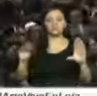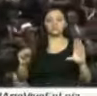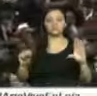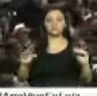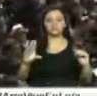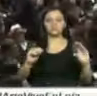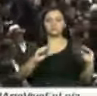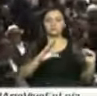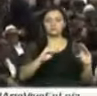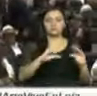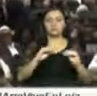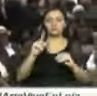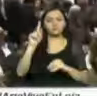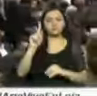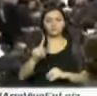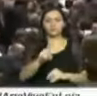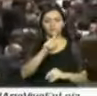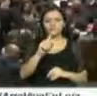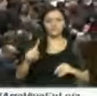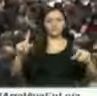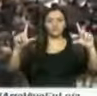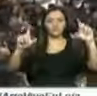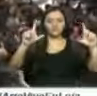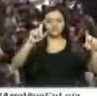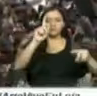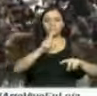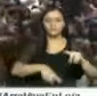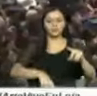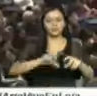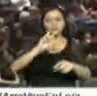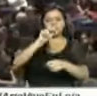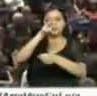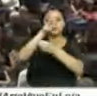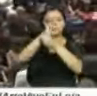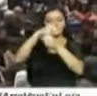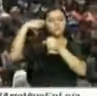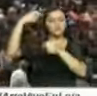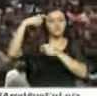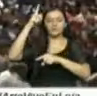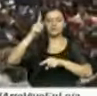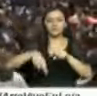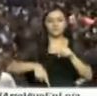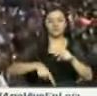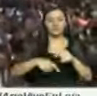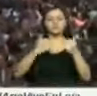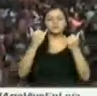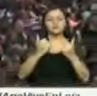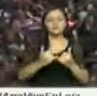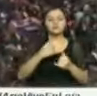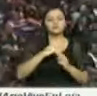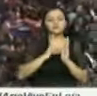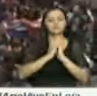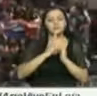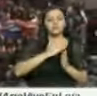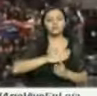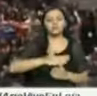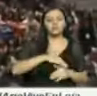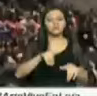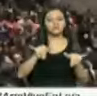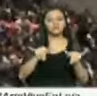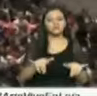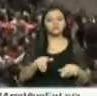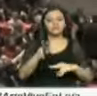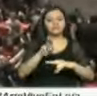Se encuentra prohibido tomar fotografías o grabar videos durante la obra. Le rogamos mantenerse en